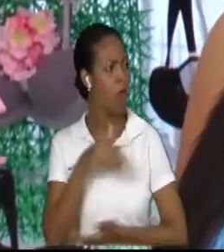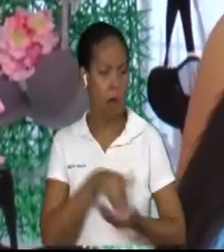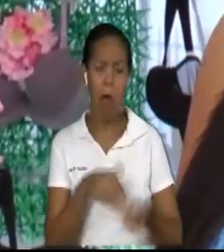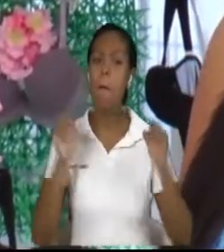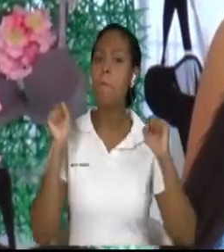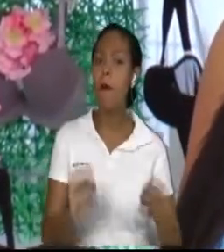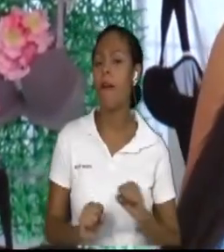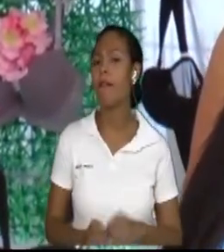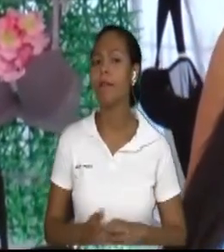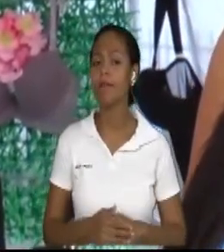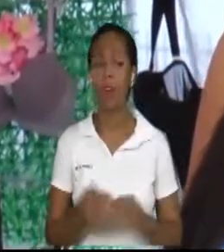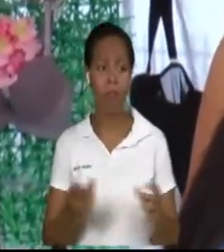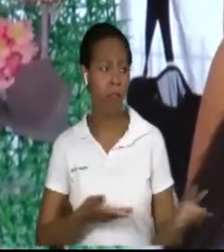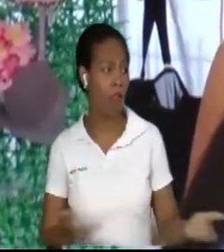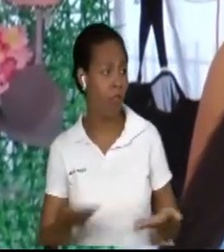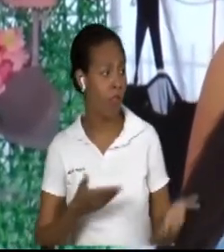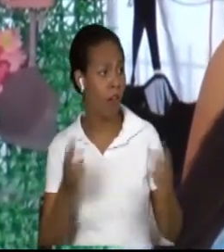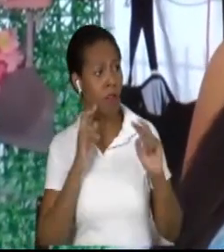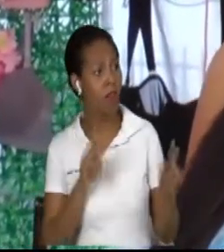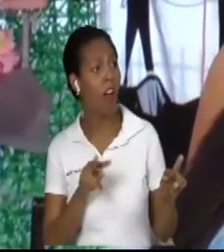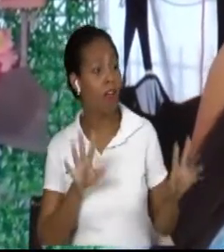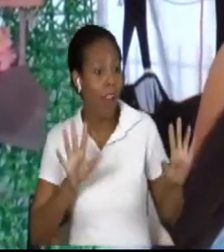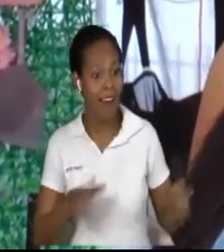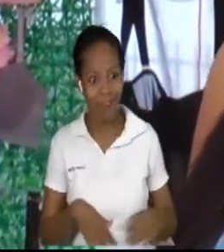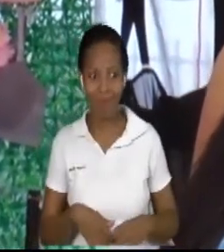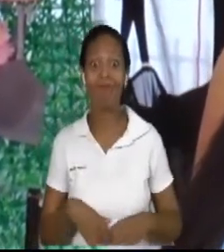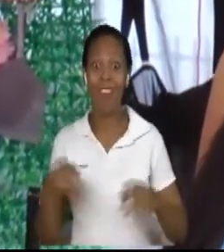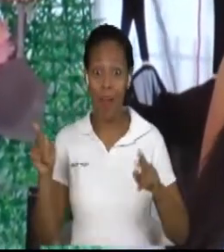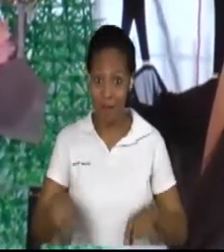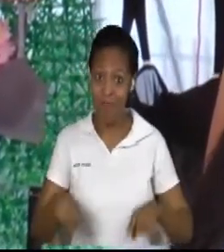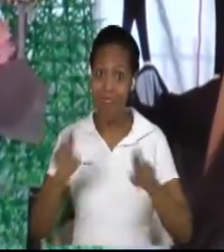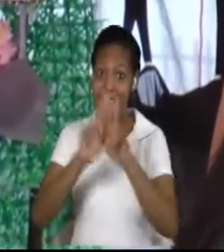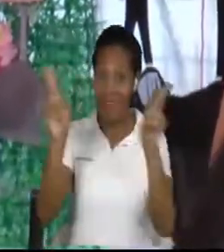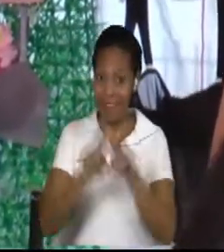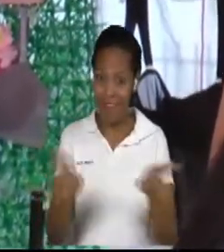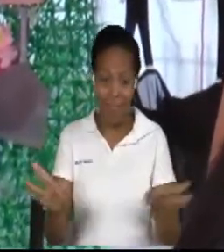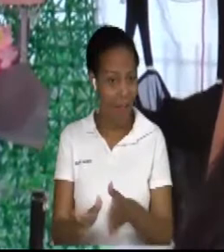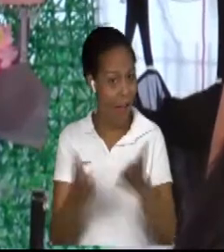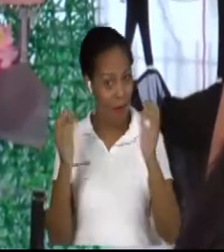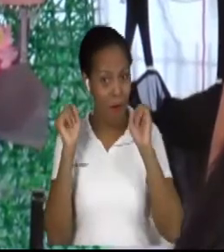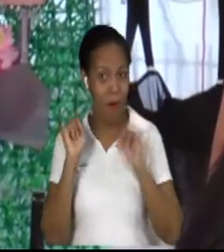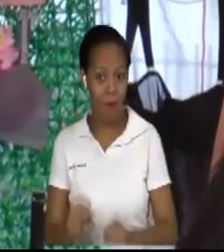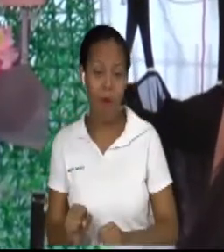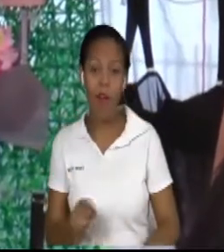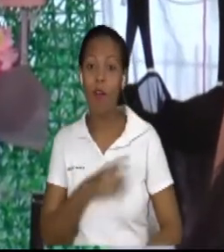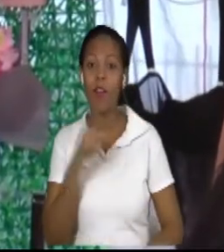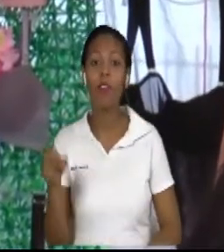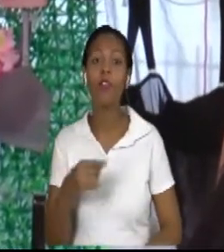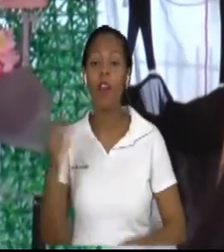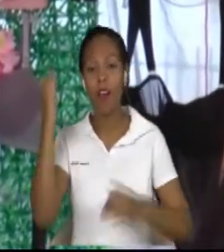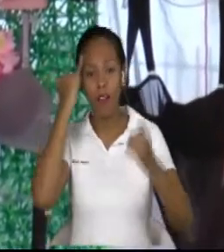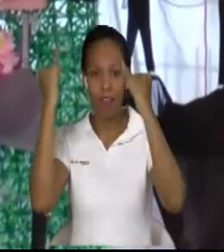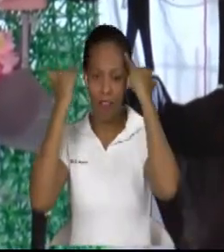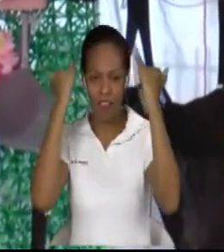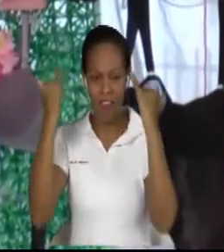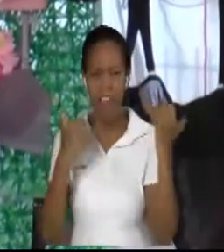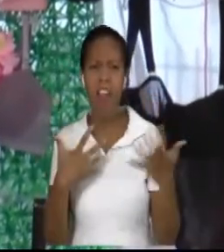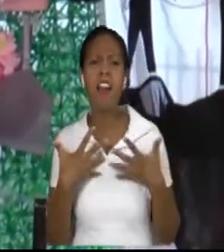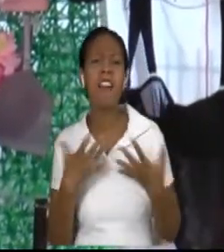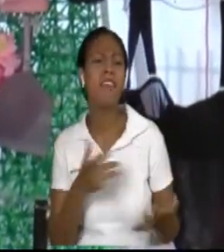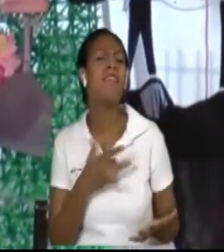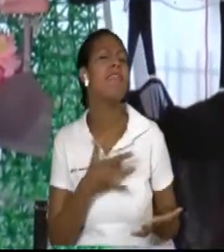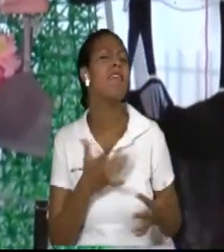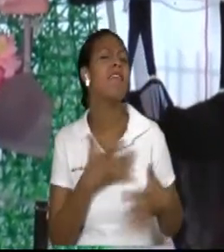Tiendas no solo físicas, tiendas virtuales también, entonces tenemos todos los medios para salir adelante, solo nos faltan como ideas, las ganas, vamos a tener